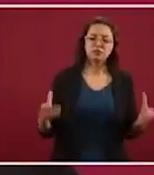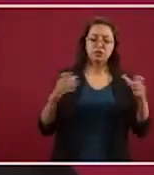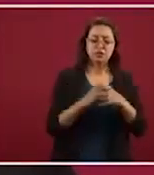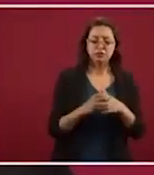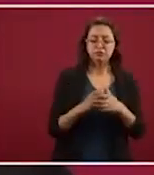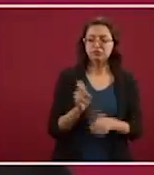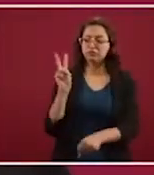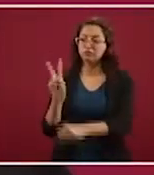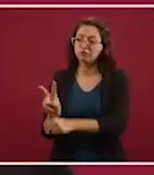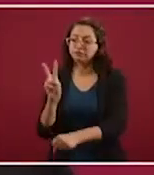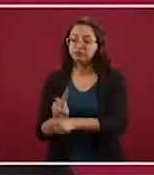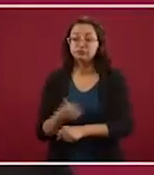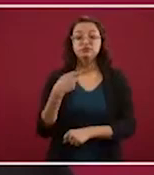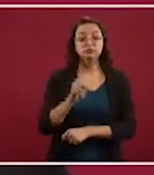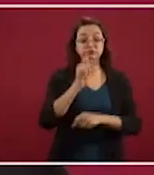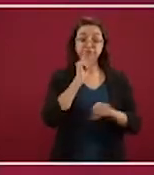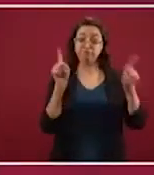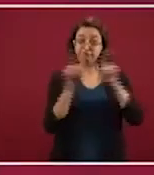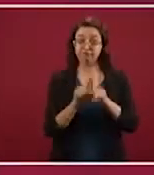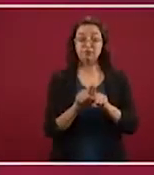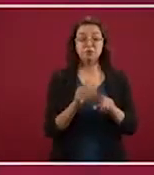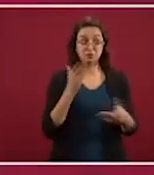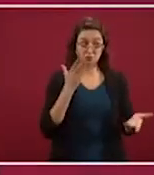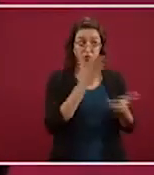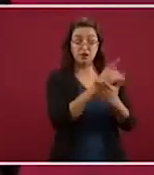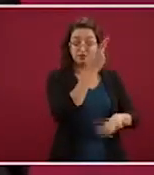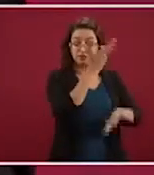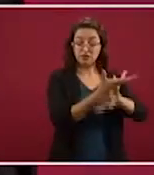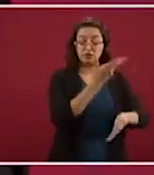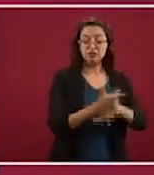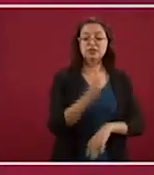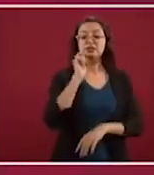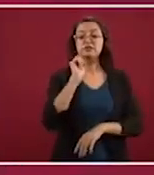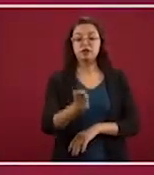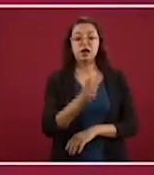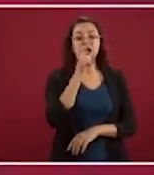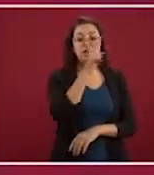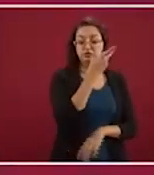para los dos países, es decir, que así como ellos pueden